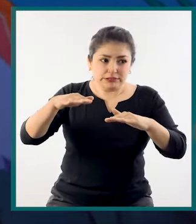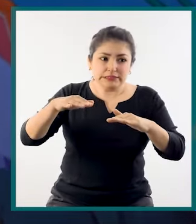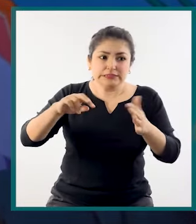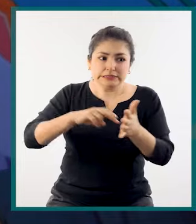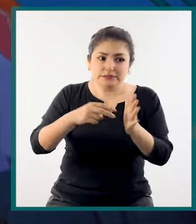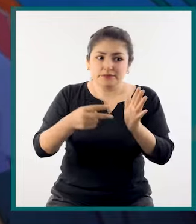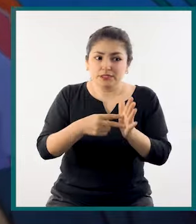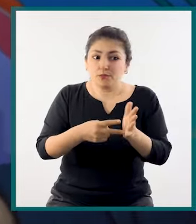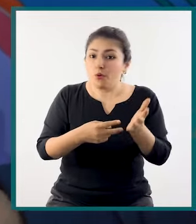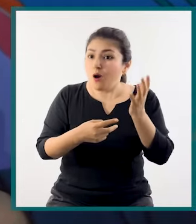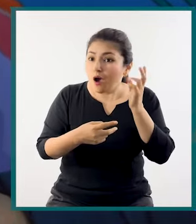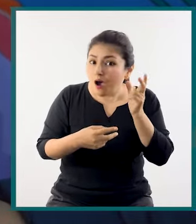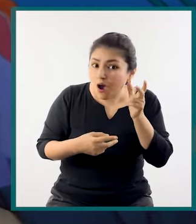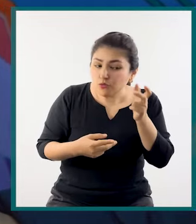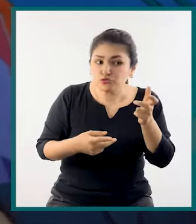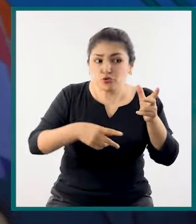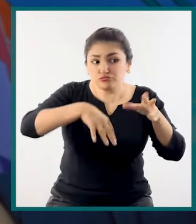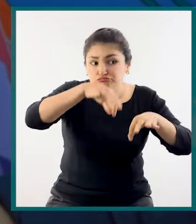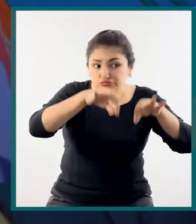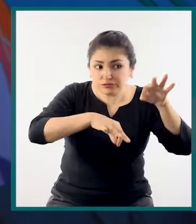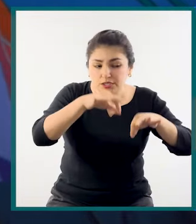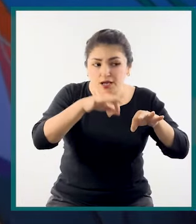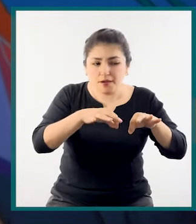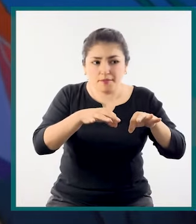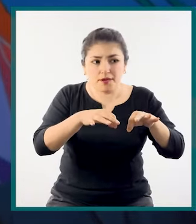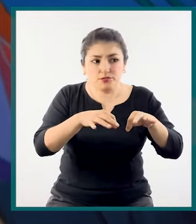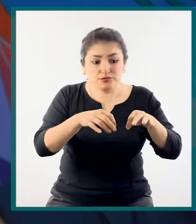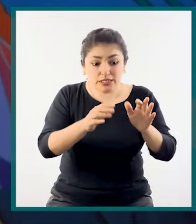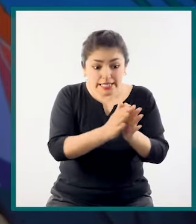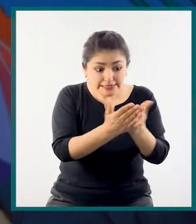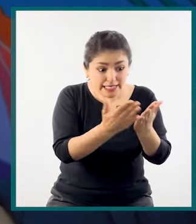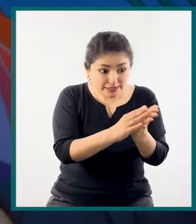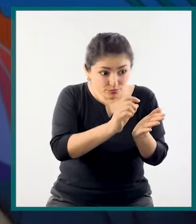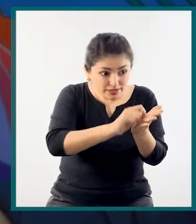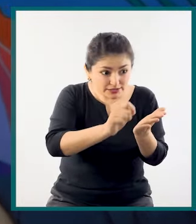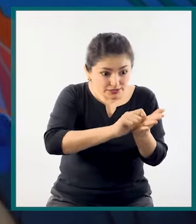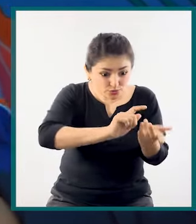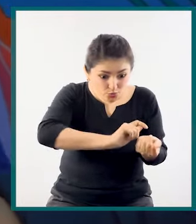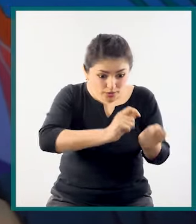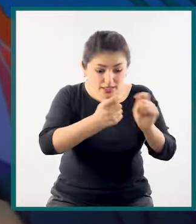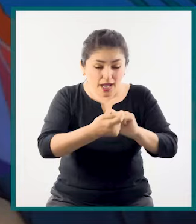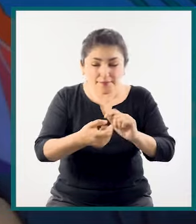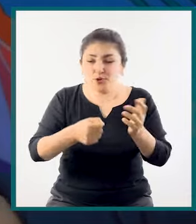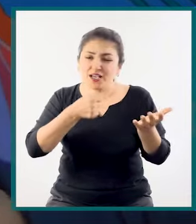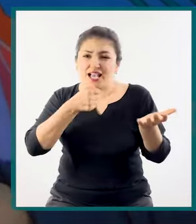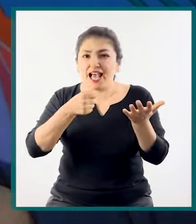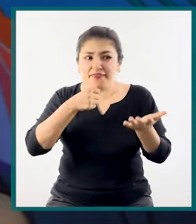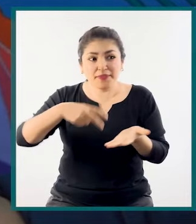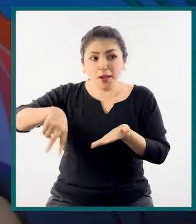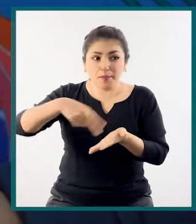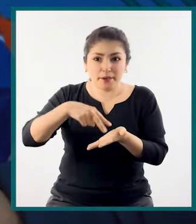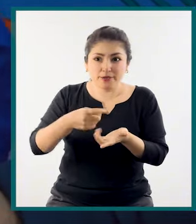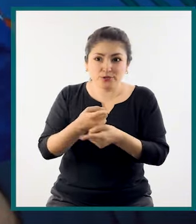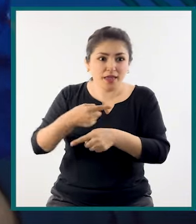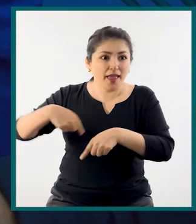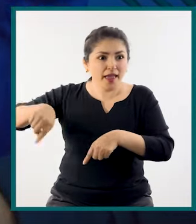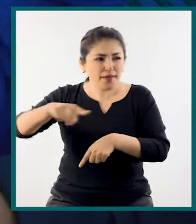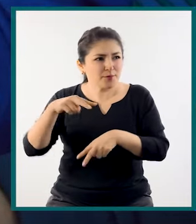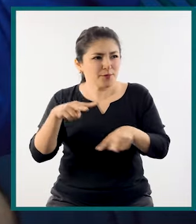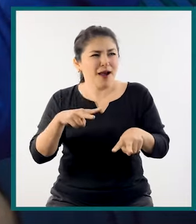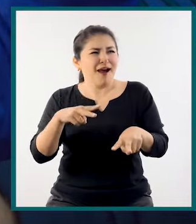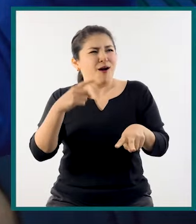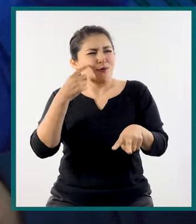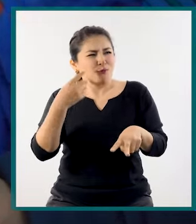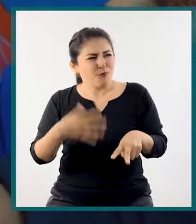a base de audios, a base de dramatizaciones. Hacer que ese libro escrito podamos cantar, bailar con ellos, hacer que ellos puedan